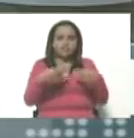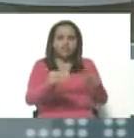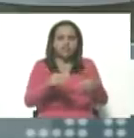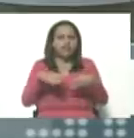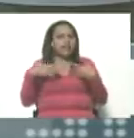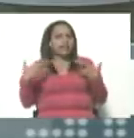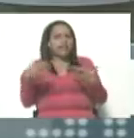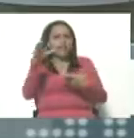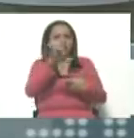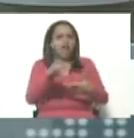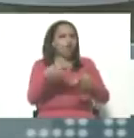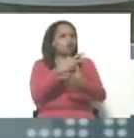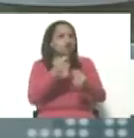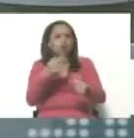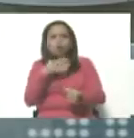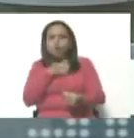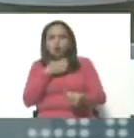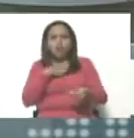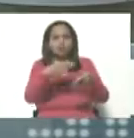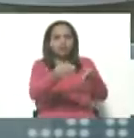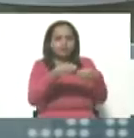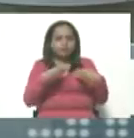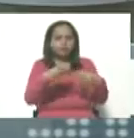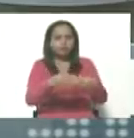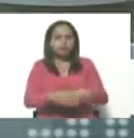¿Qué estados no se pueden flexibilizar?